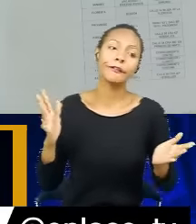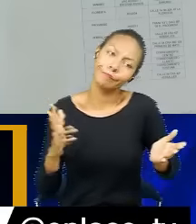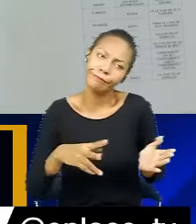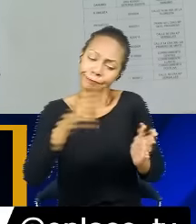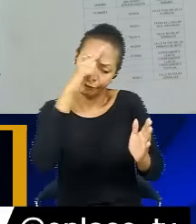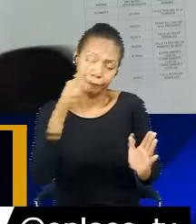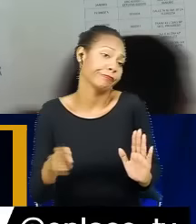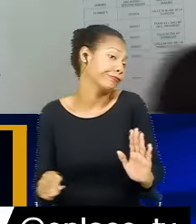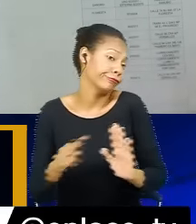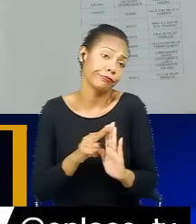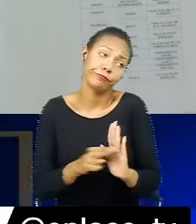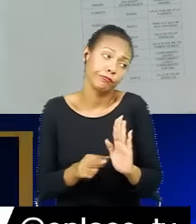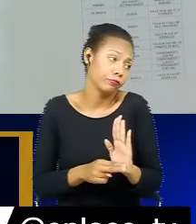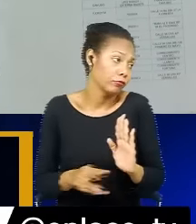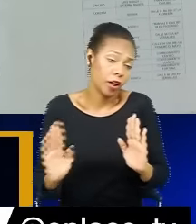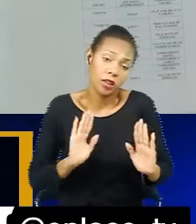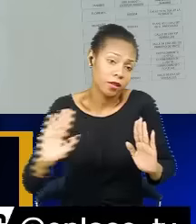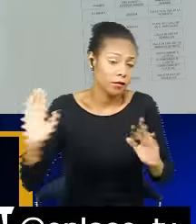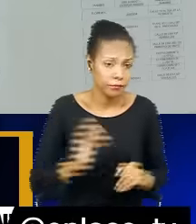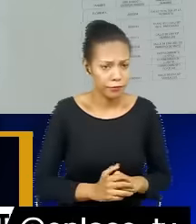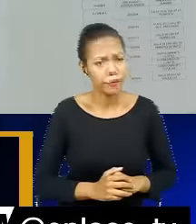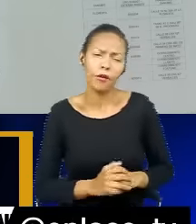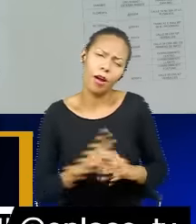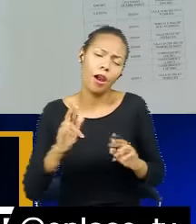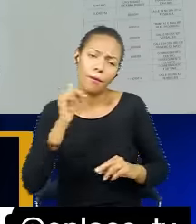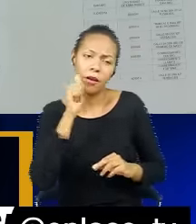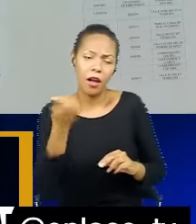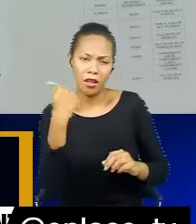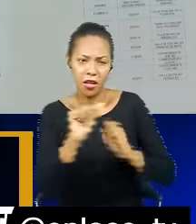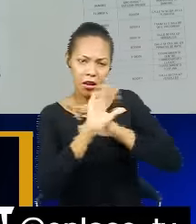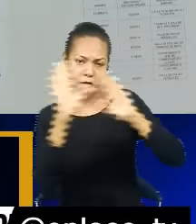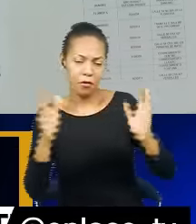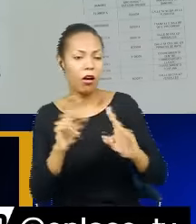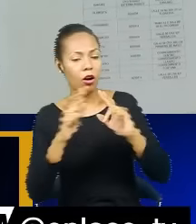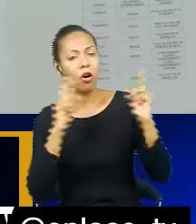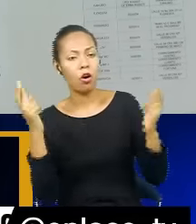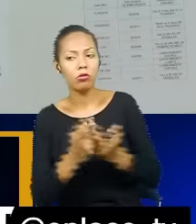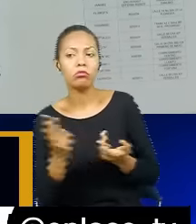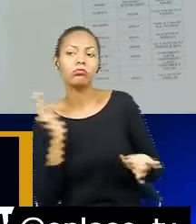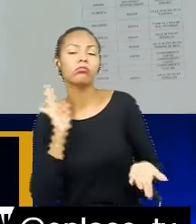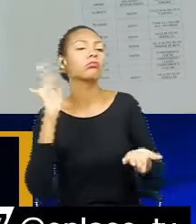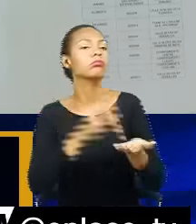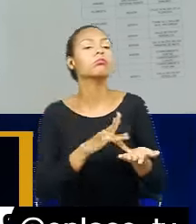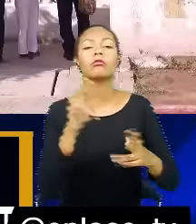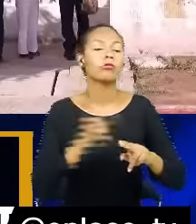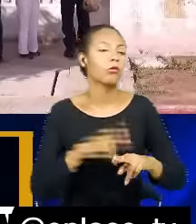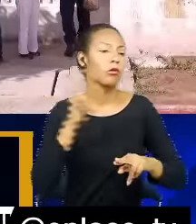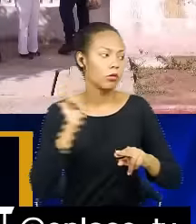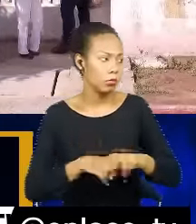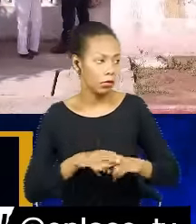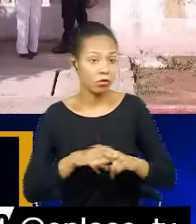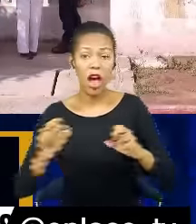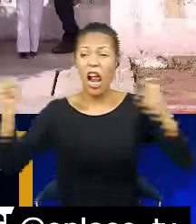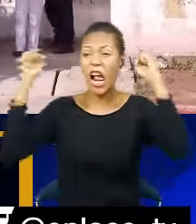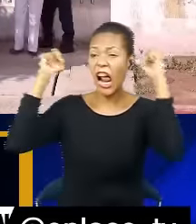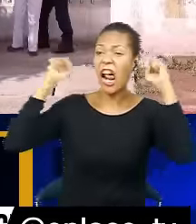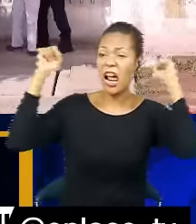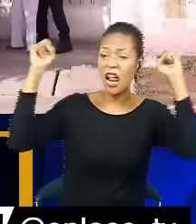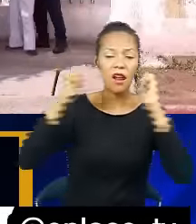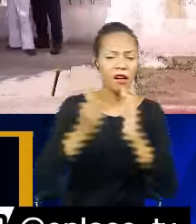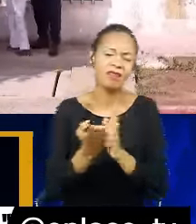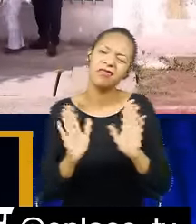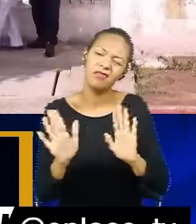10 de la mañana, podamos hacer esa reunión para llegar a un feliz término y no continuar con esta cese de actividades. ¿Cuándo